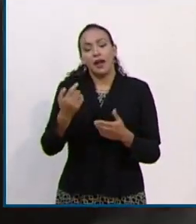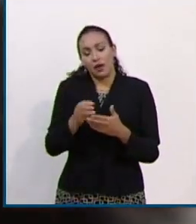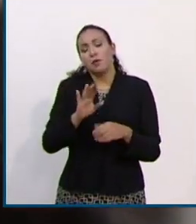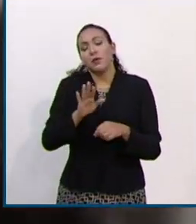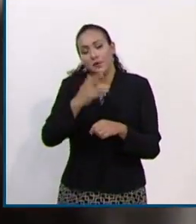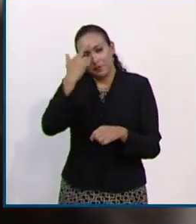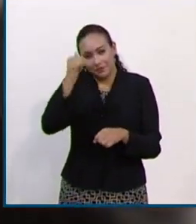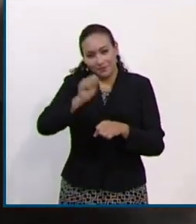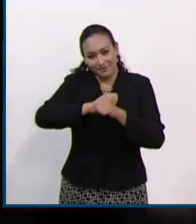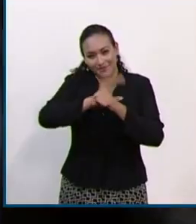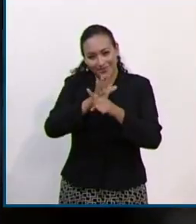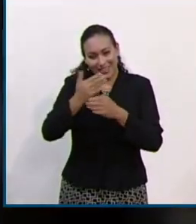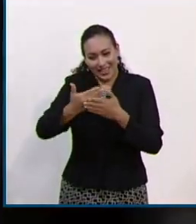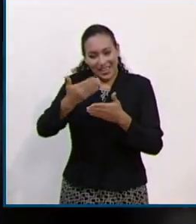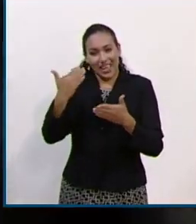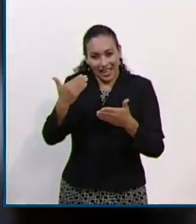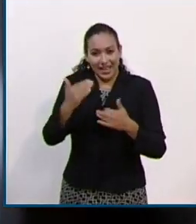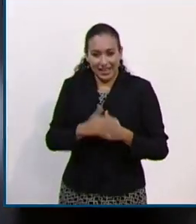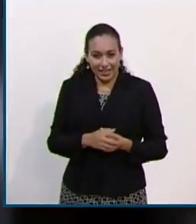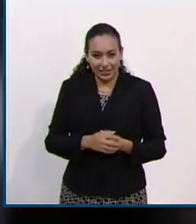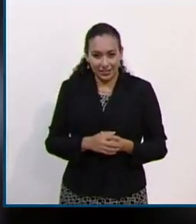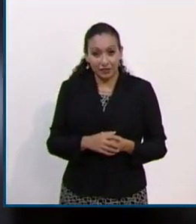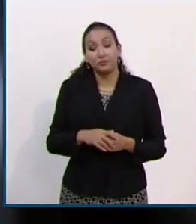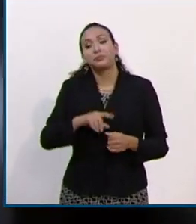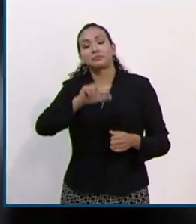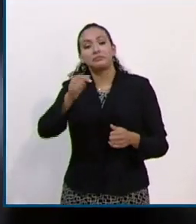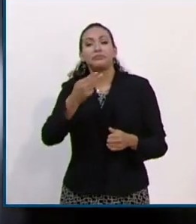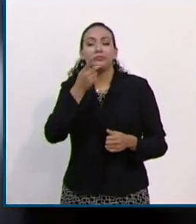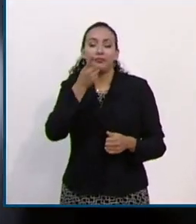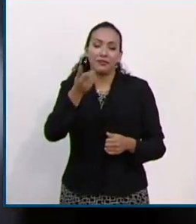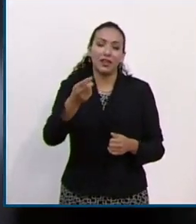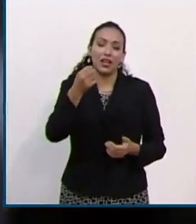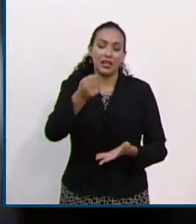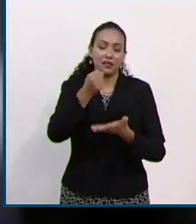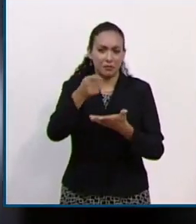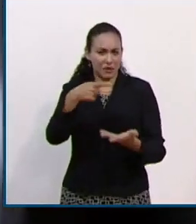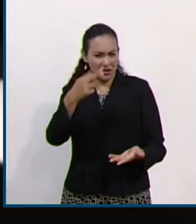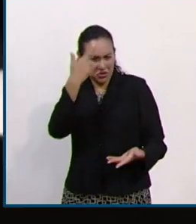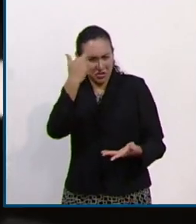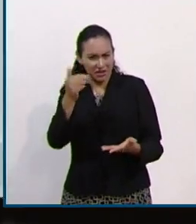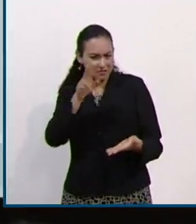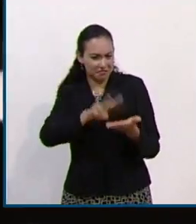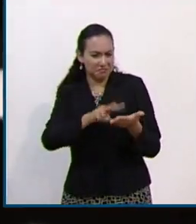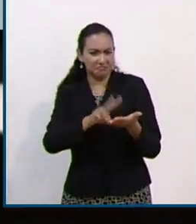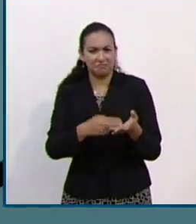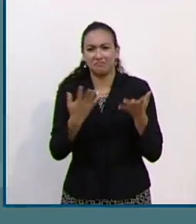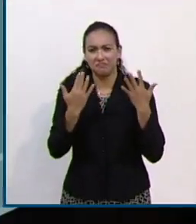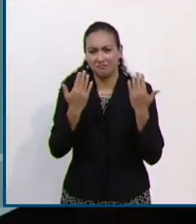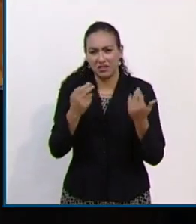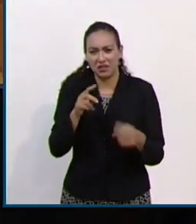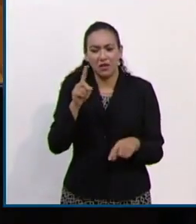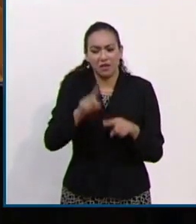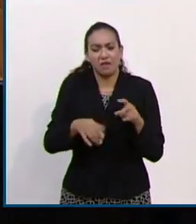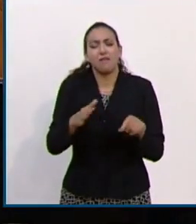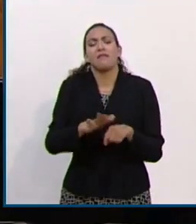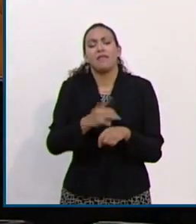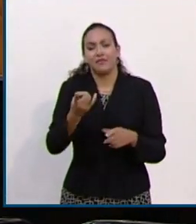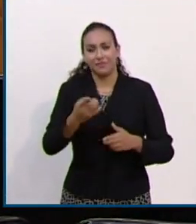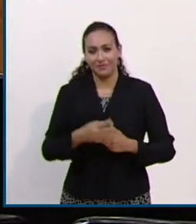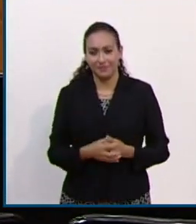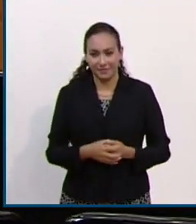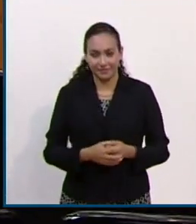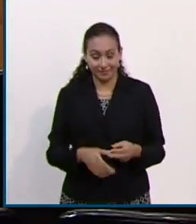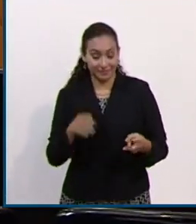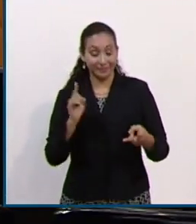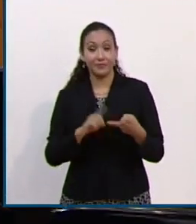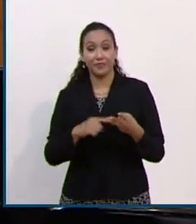de la pandemia o la supuesta opacidad en su uso, resultan vagas y carecen de una fundamentación. Al resolver un